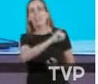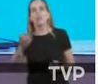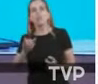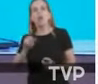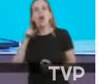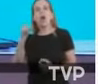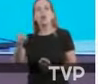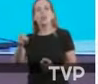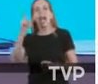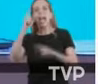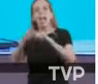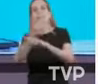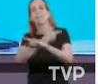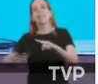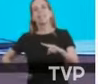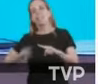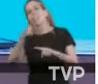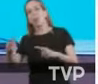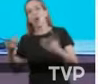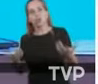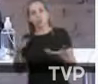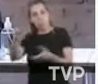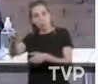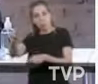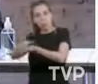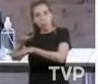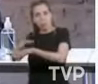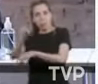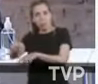expresidente por la forma en que endeudó a su país.